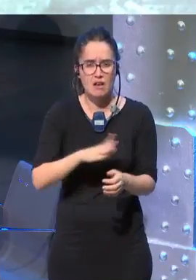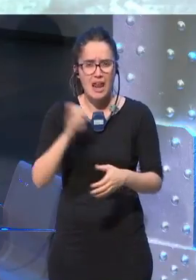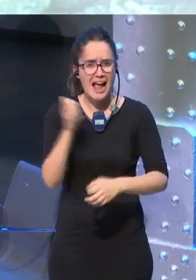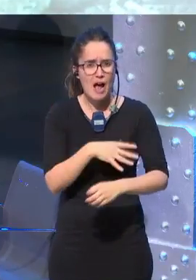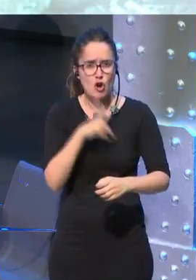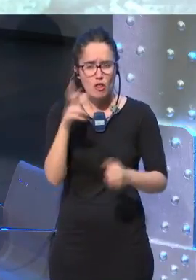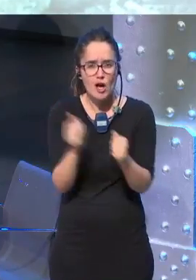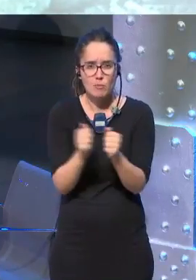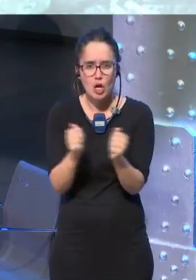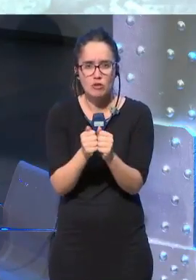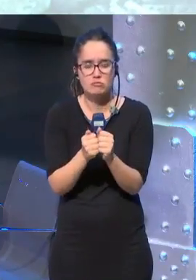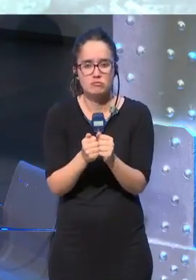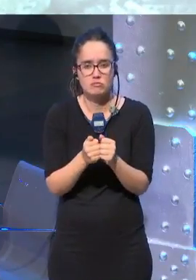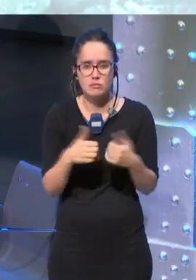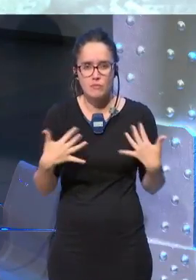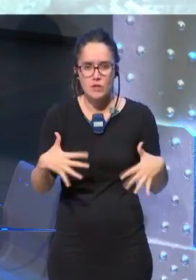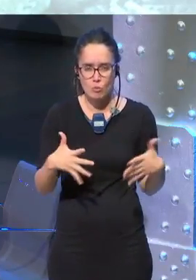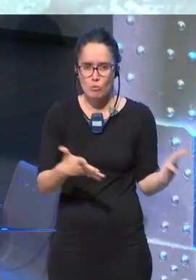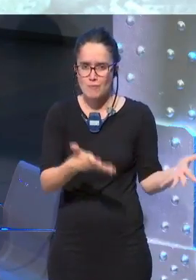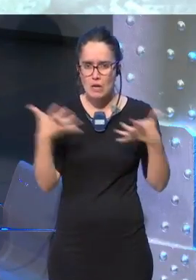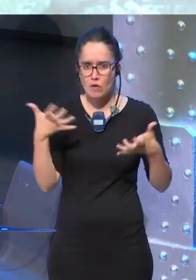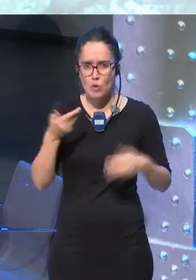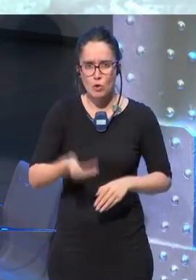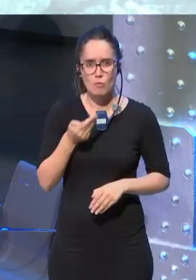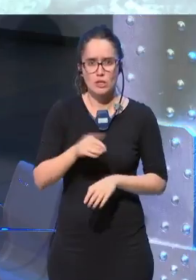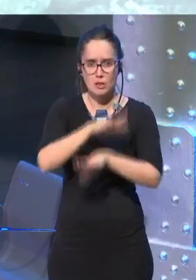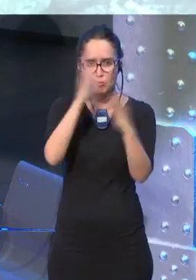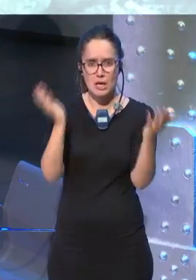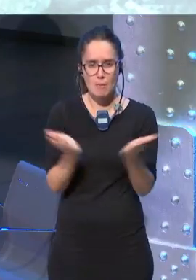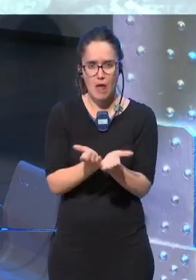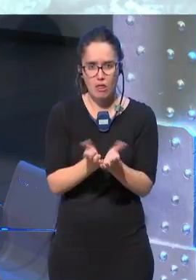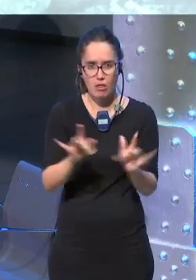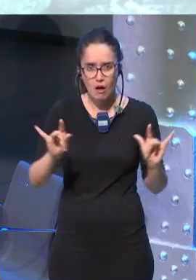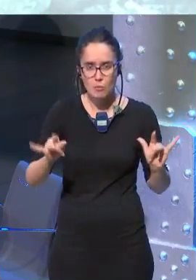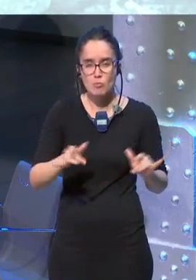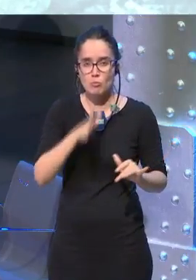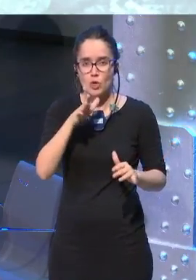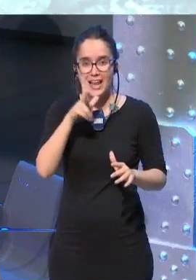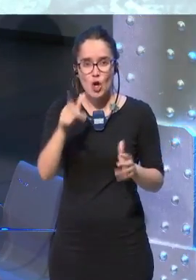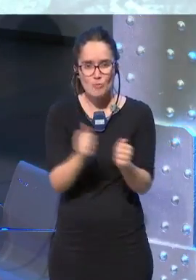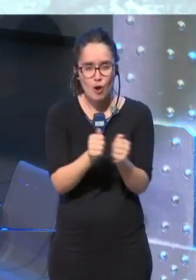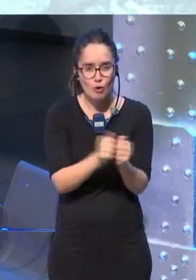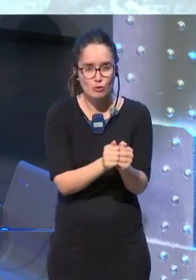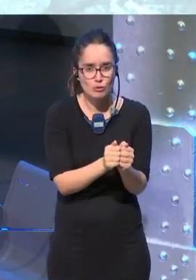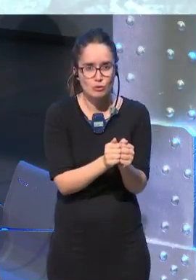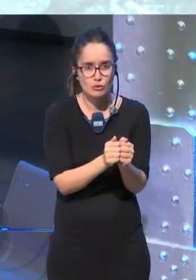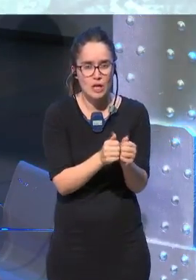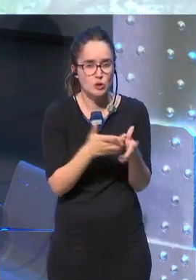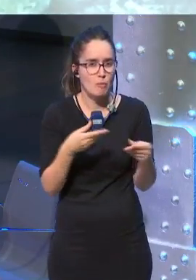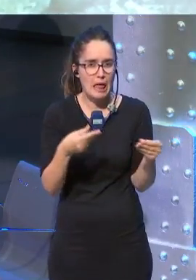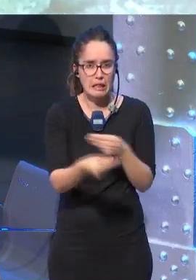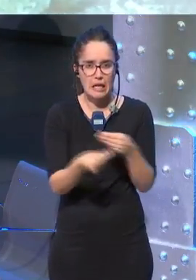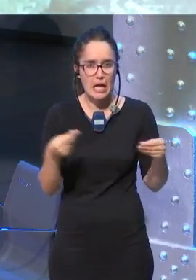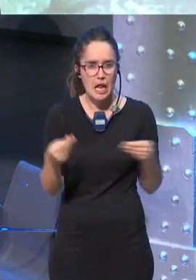hormigón es un beneficio muy importante para el planeta porque el hormigón es